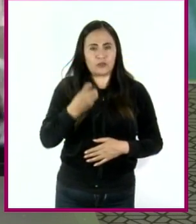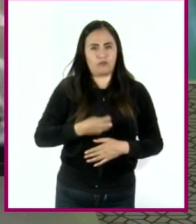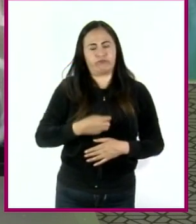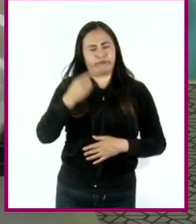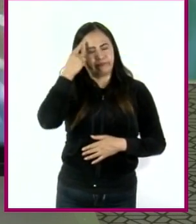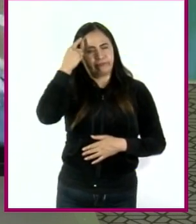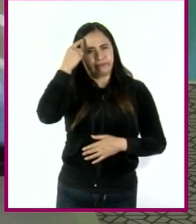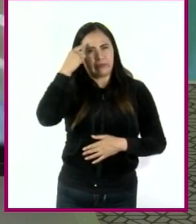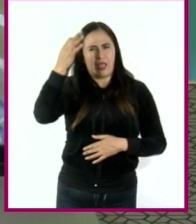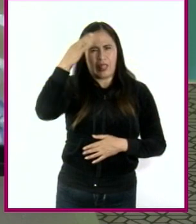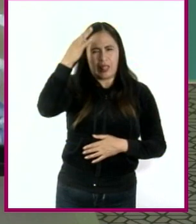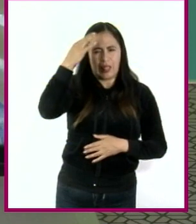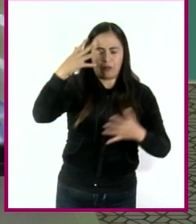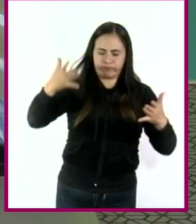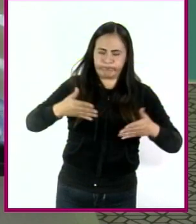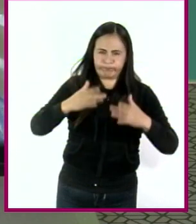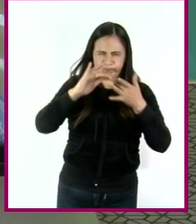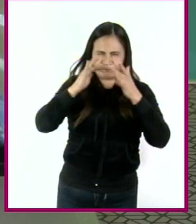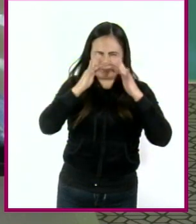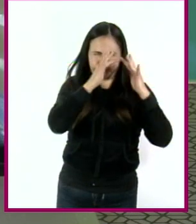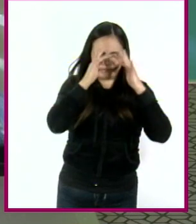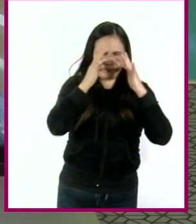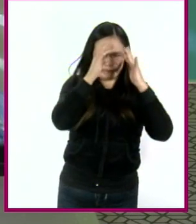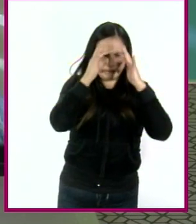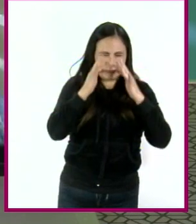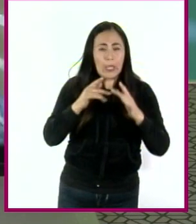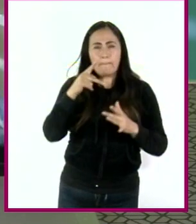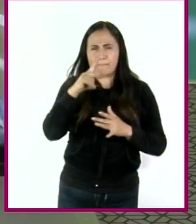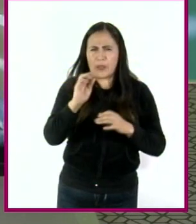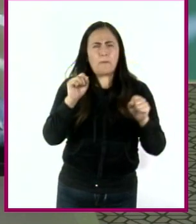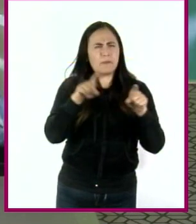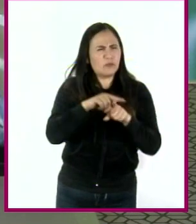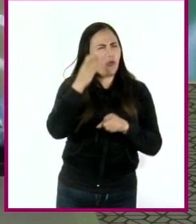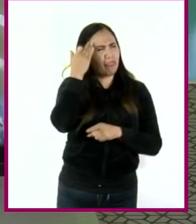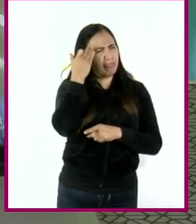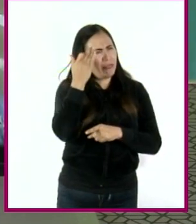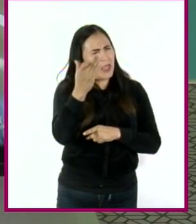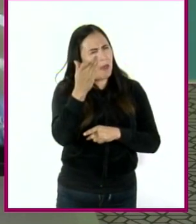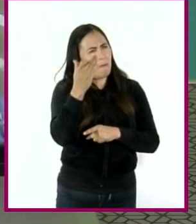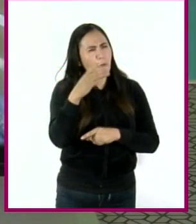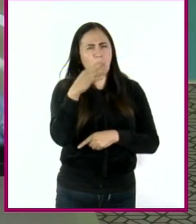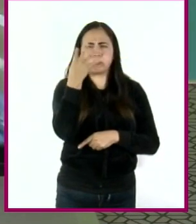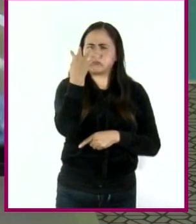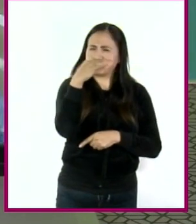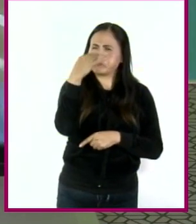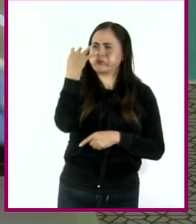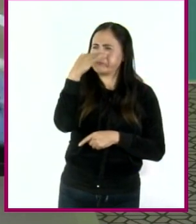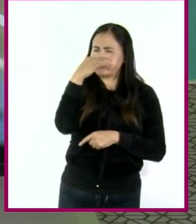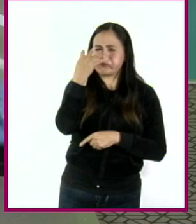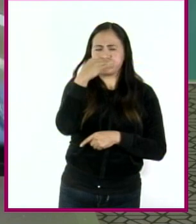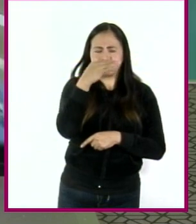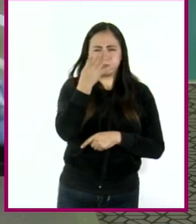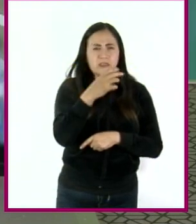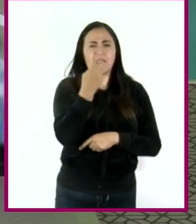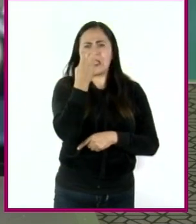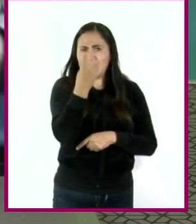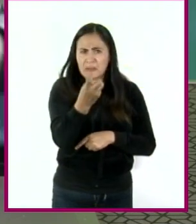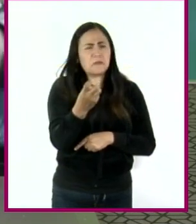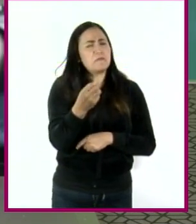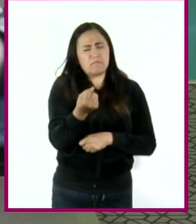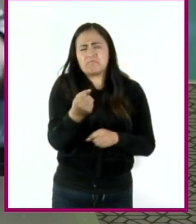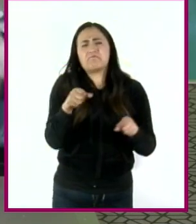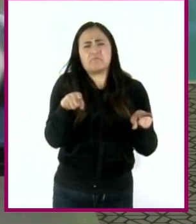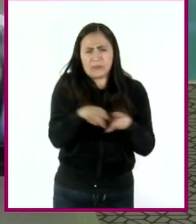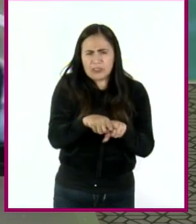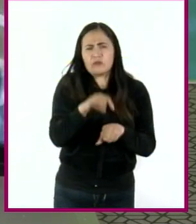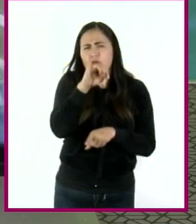estimulación, pero también debe haber el tiempo para divagar. Eso es algo muy interesante.